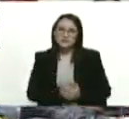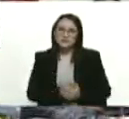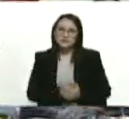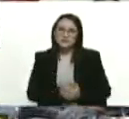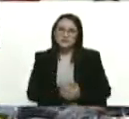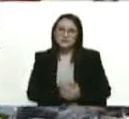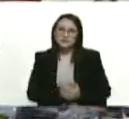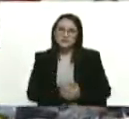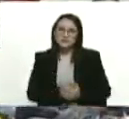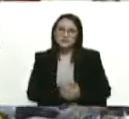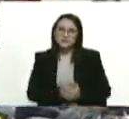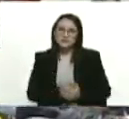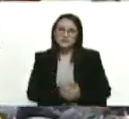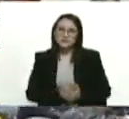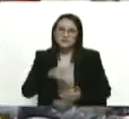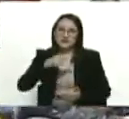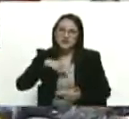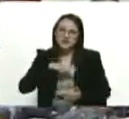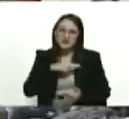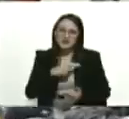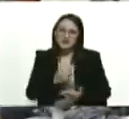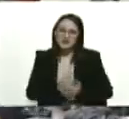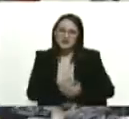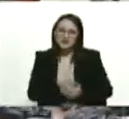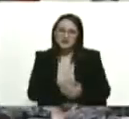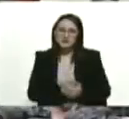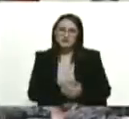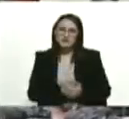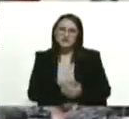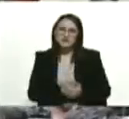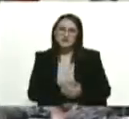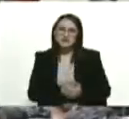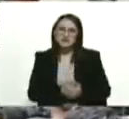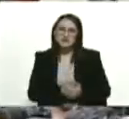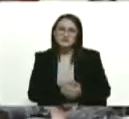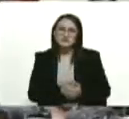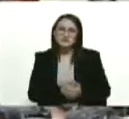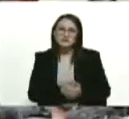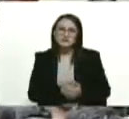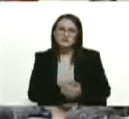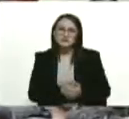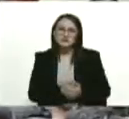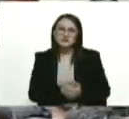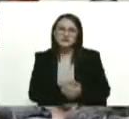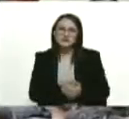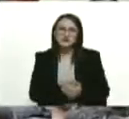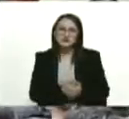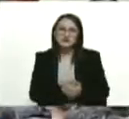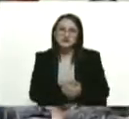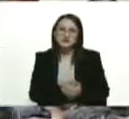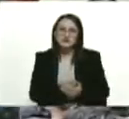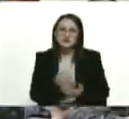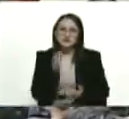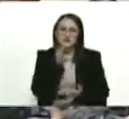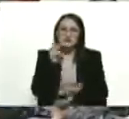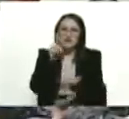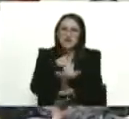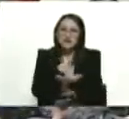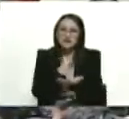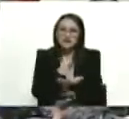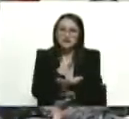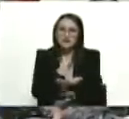Y esto es lección para todos nosotros y tarea. Entra a una casa. Entro yo que no había ido ahí, pues a ese